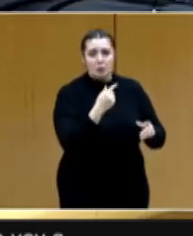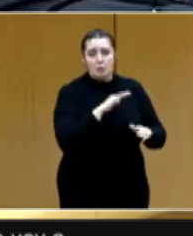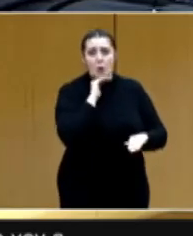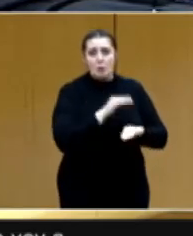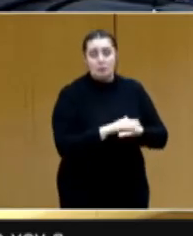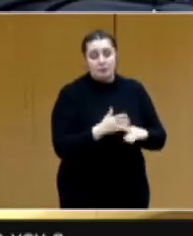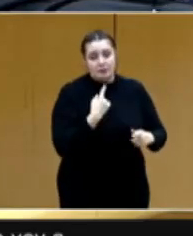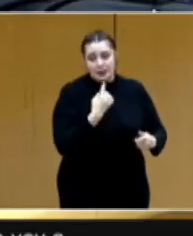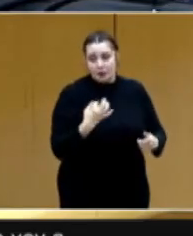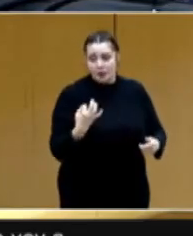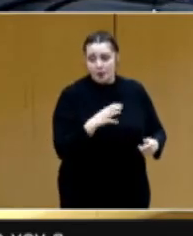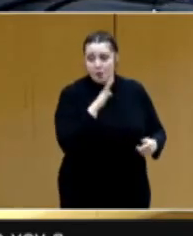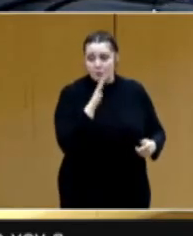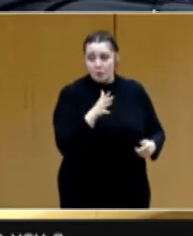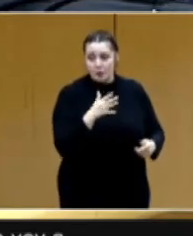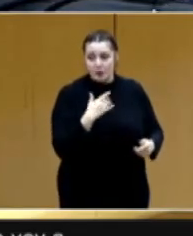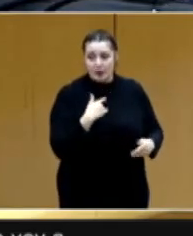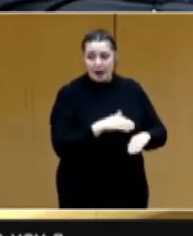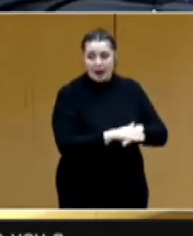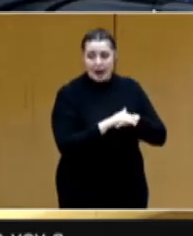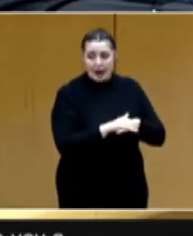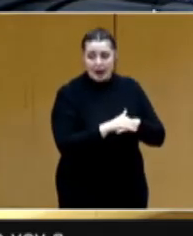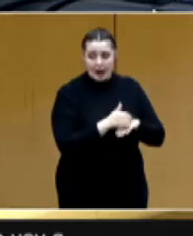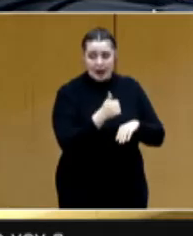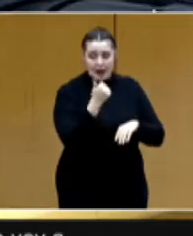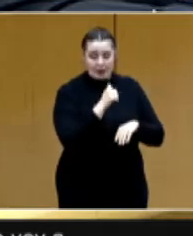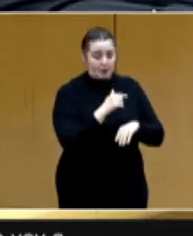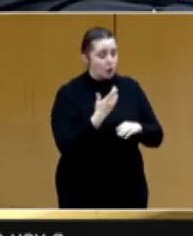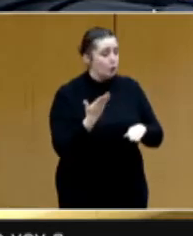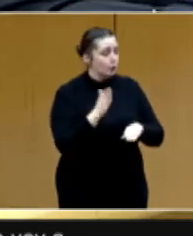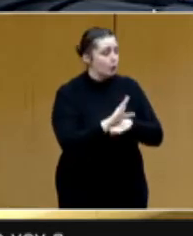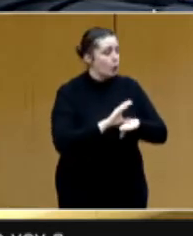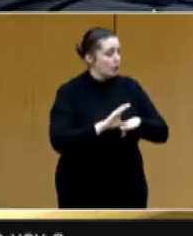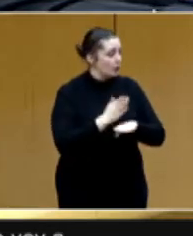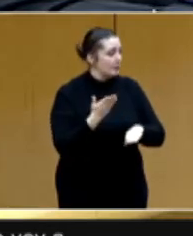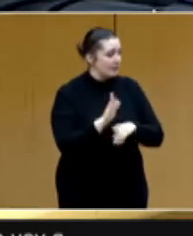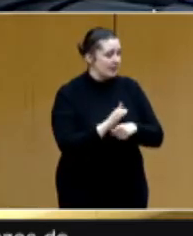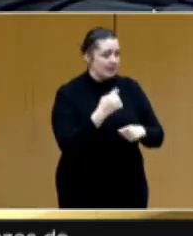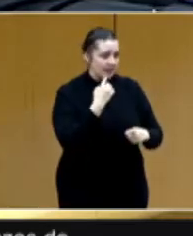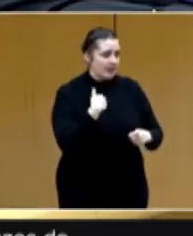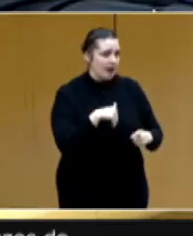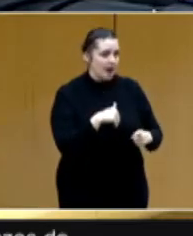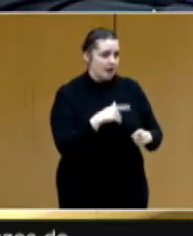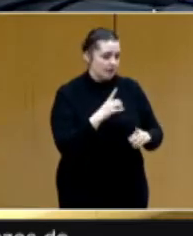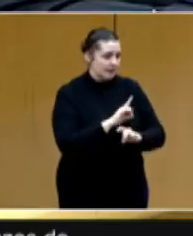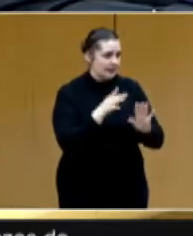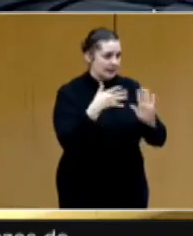os diga lo que ha dicho nuestro buen amigo el representante del Consejo ya ha sido suficientemente elocuente